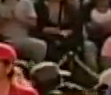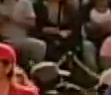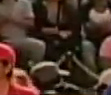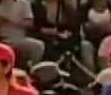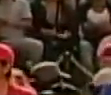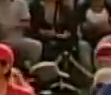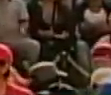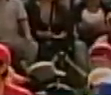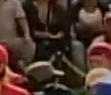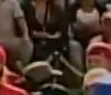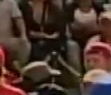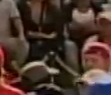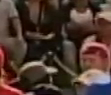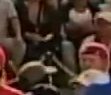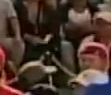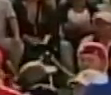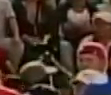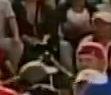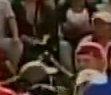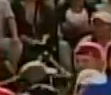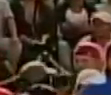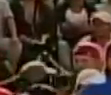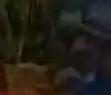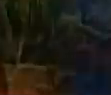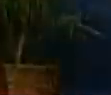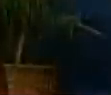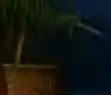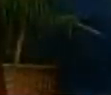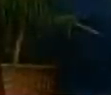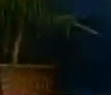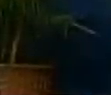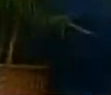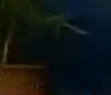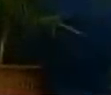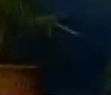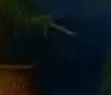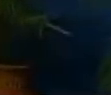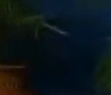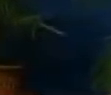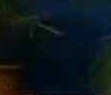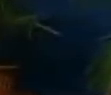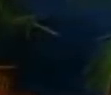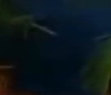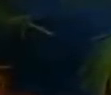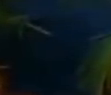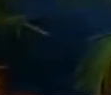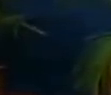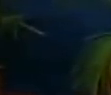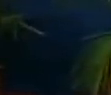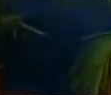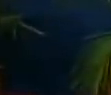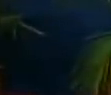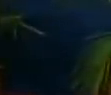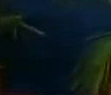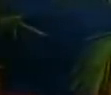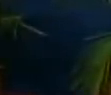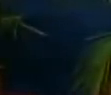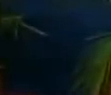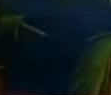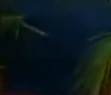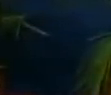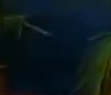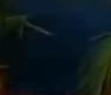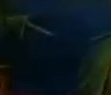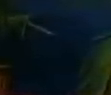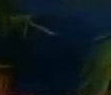trabajo, a ser multiplicadores. Eso es ser vanguardia. Ser vanguardia es ser parte